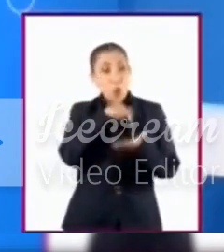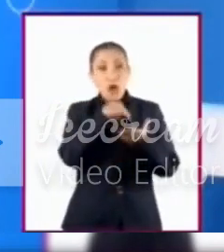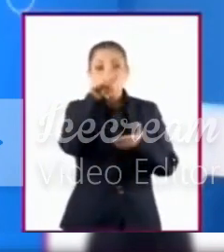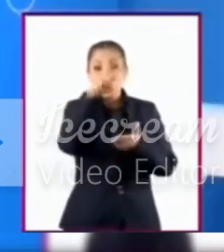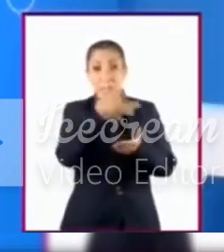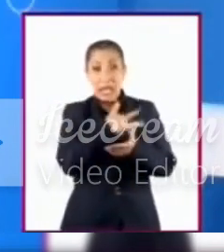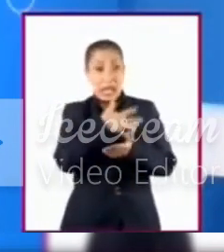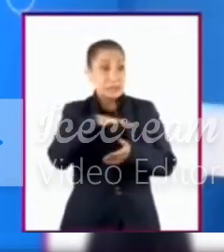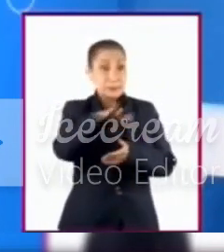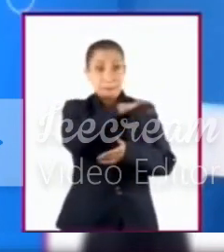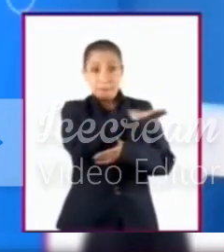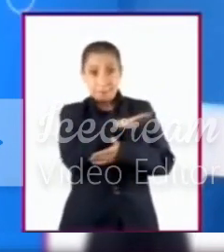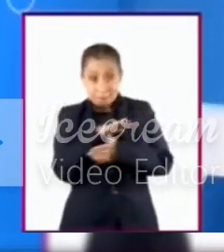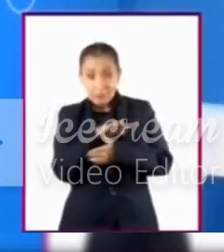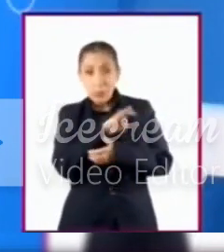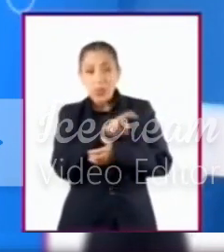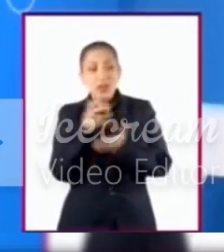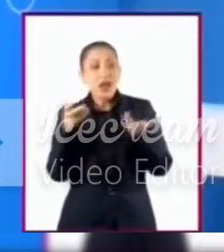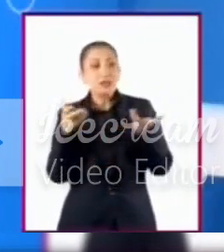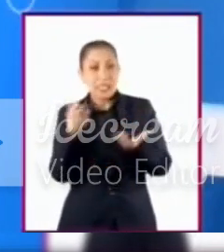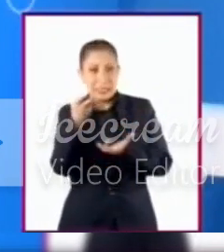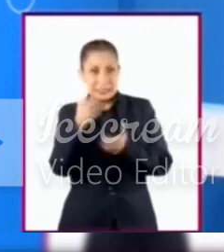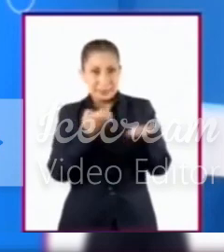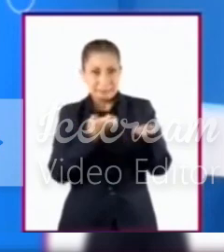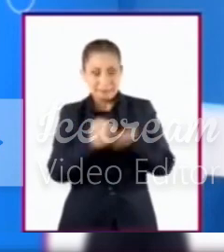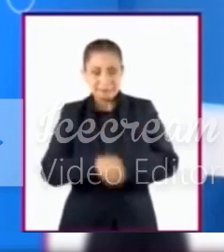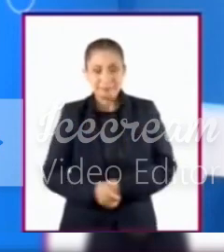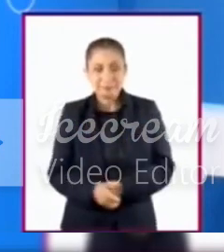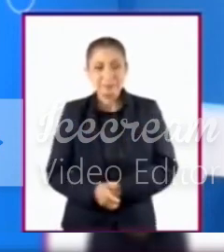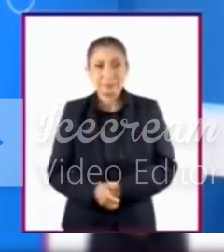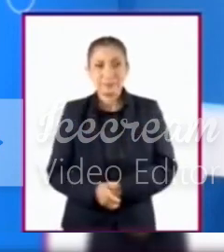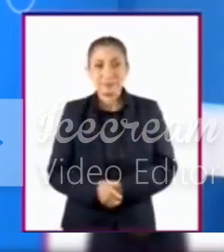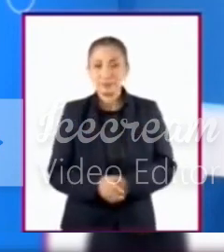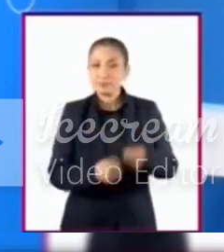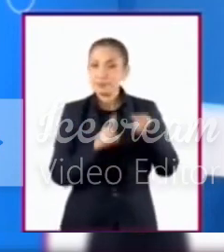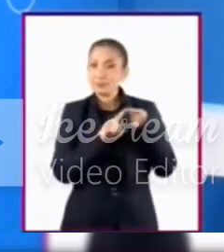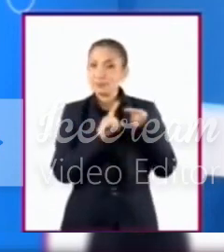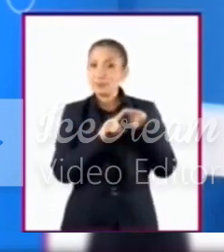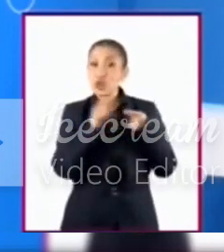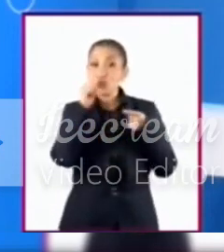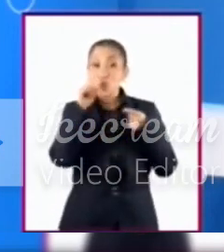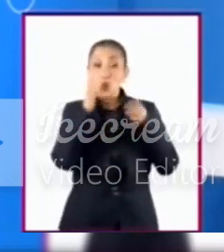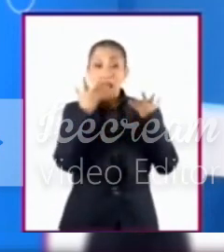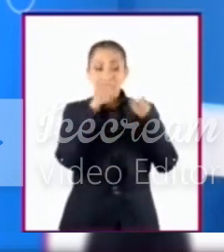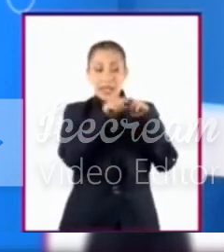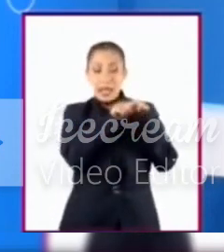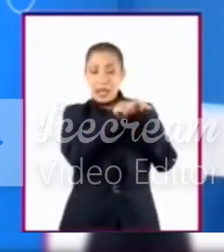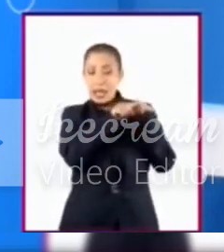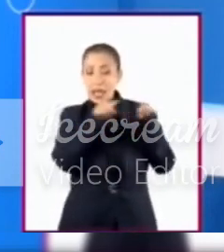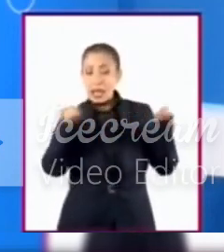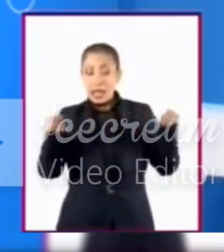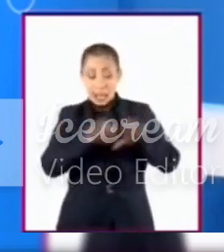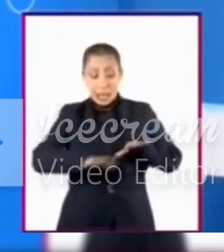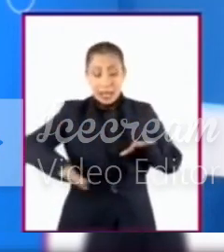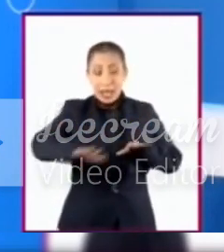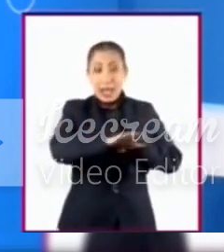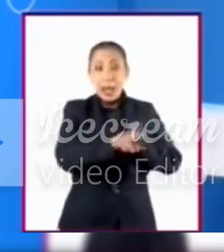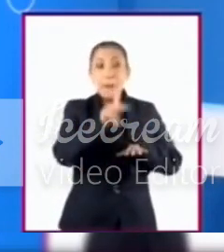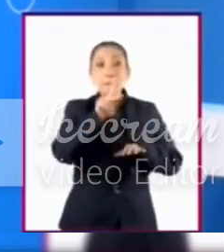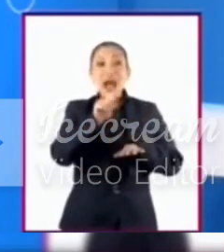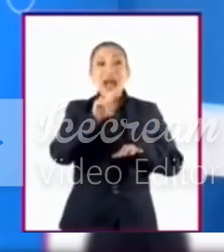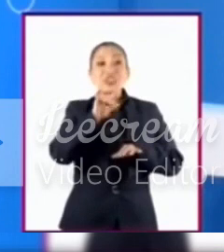que tengan disponibles, pueden realizar lo siguiente. 1. Tracen una recta numérica en el piso de su